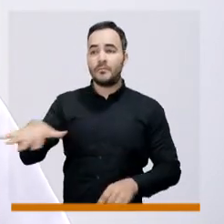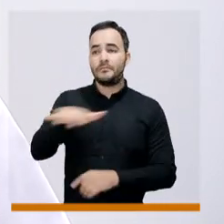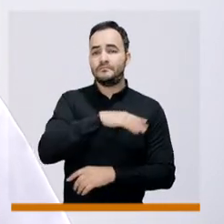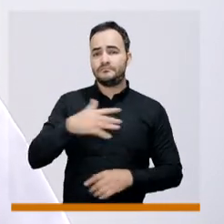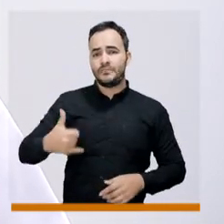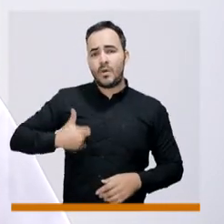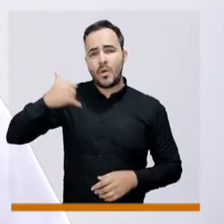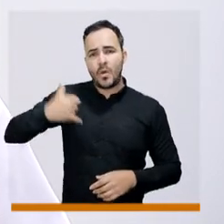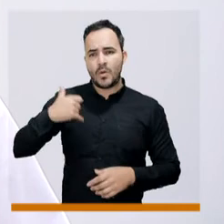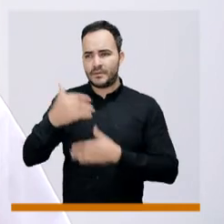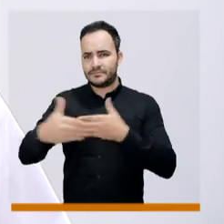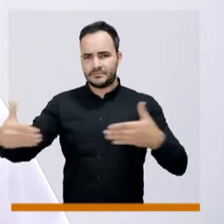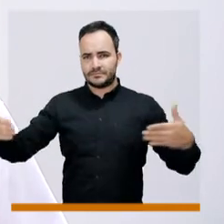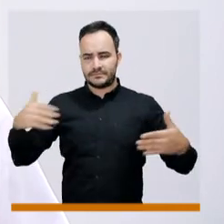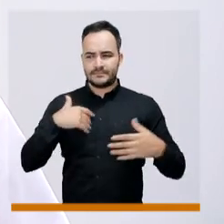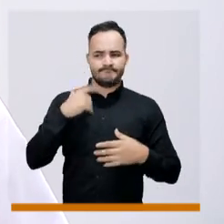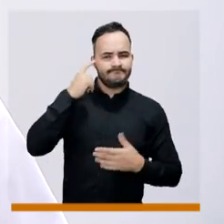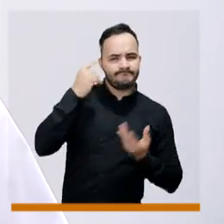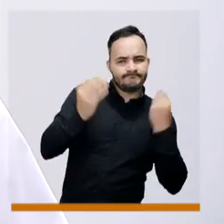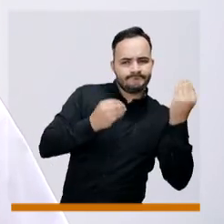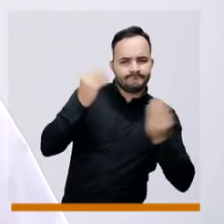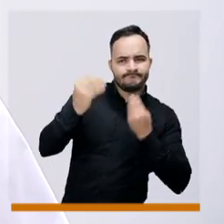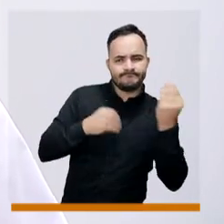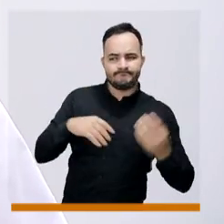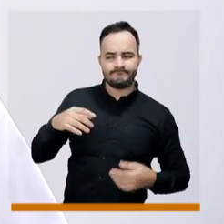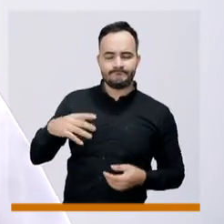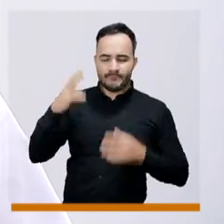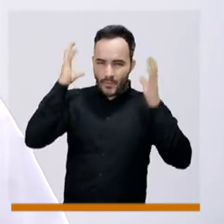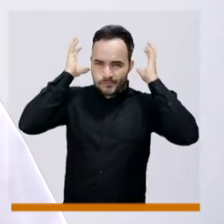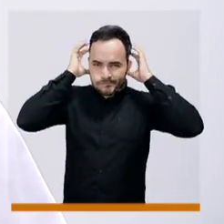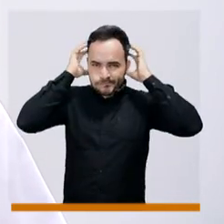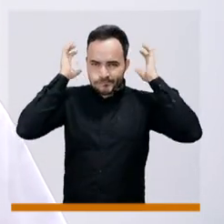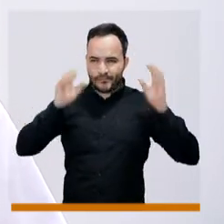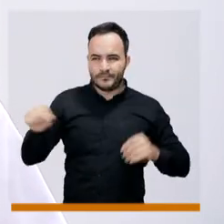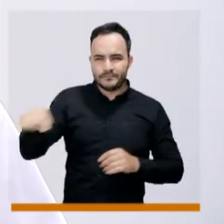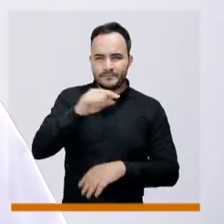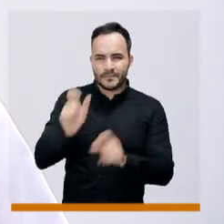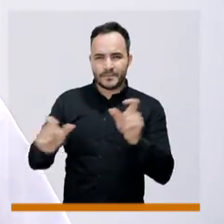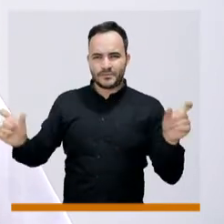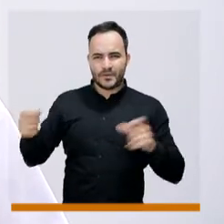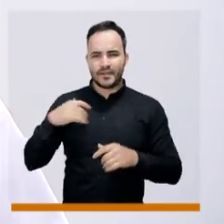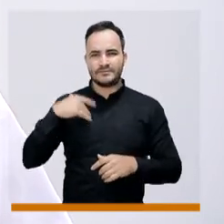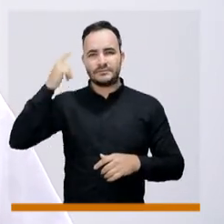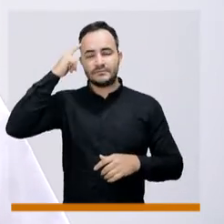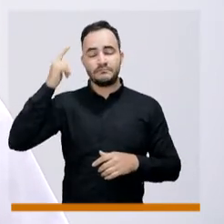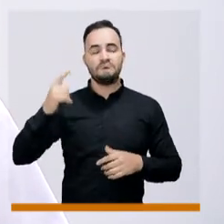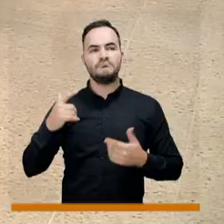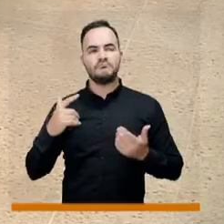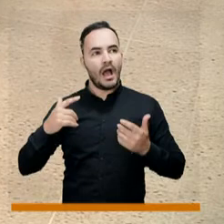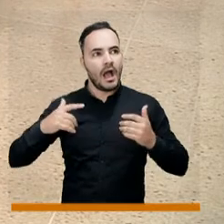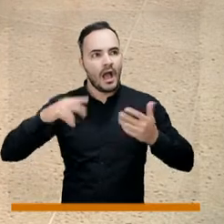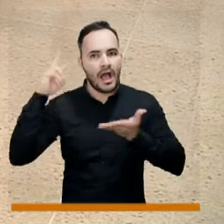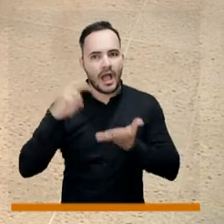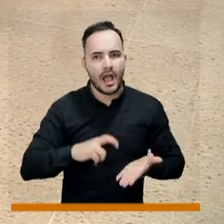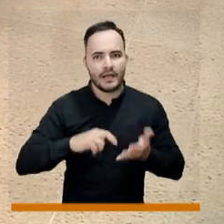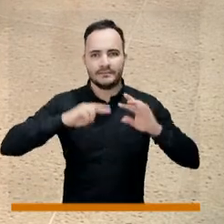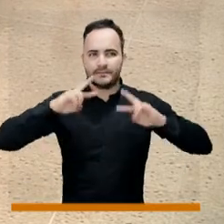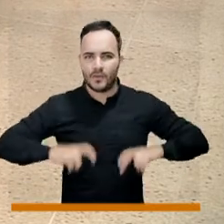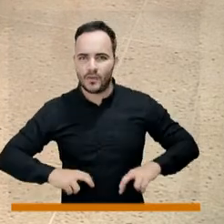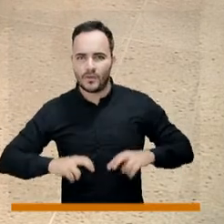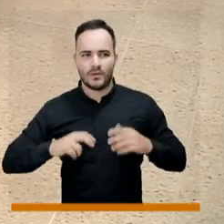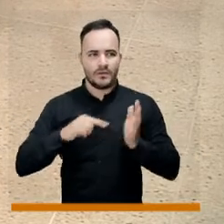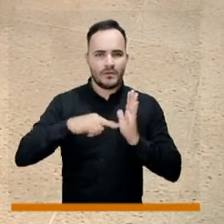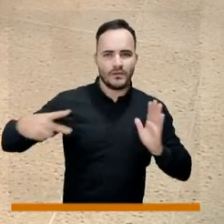cómo hacer para generar el encéfalo de los muchachos, cómo hacer para que la cabeza de los muchachos piense en ciencia, piense en